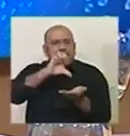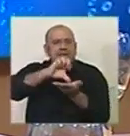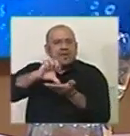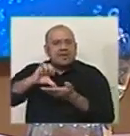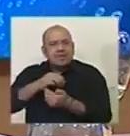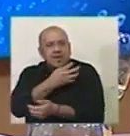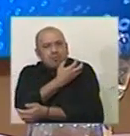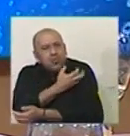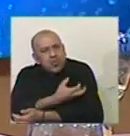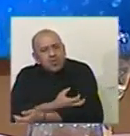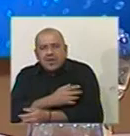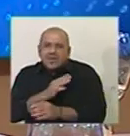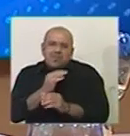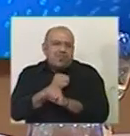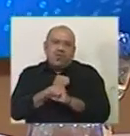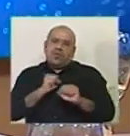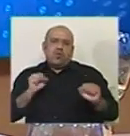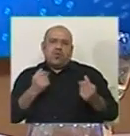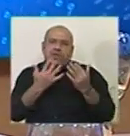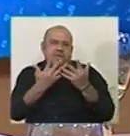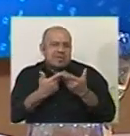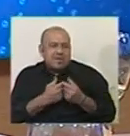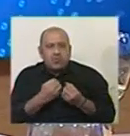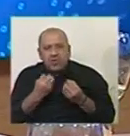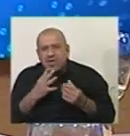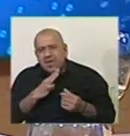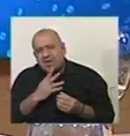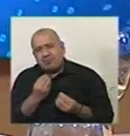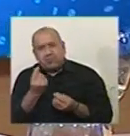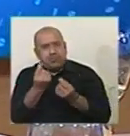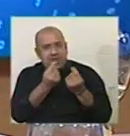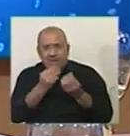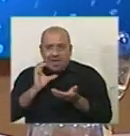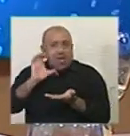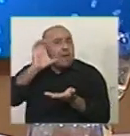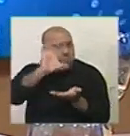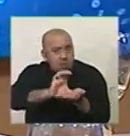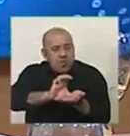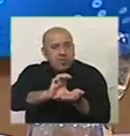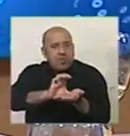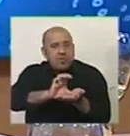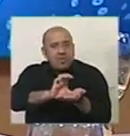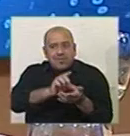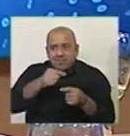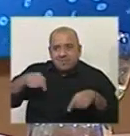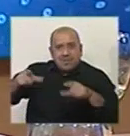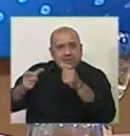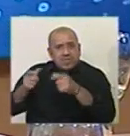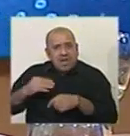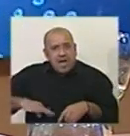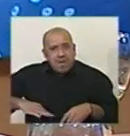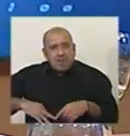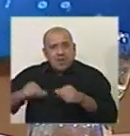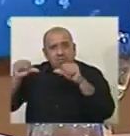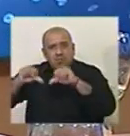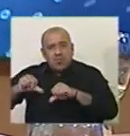en sus poblaciones el enorme esfuerzo, incluyendo lo económico, cuando se está pasando muy mal. Entonces, Macri